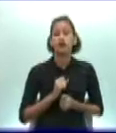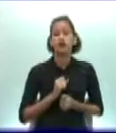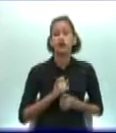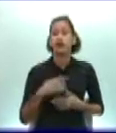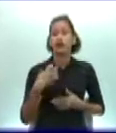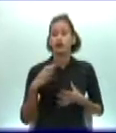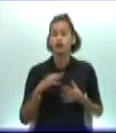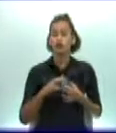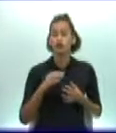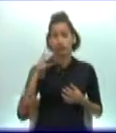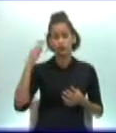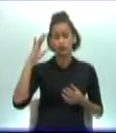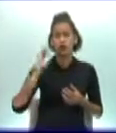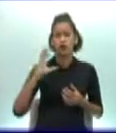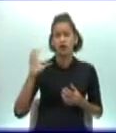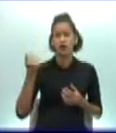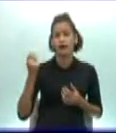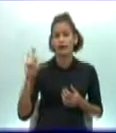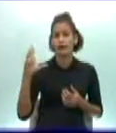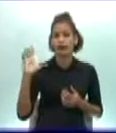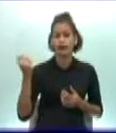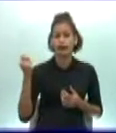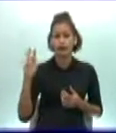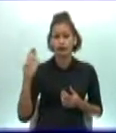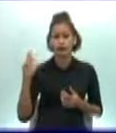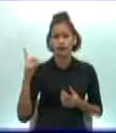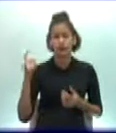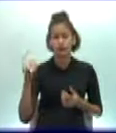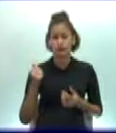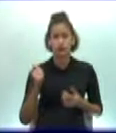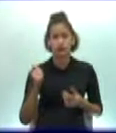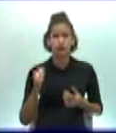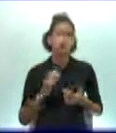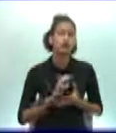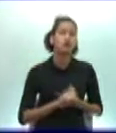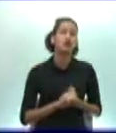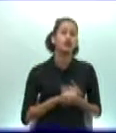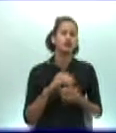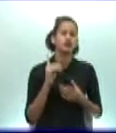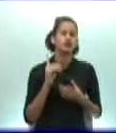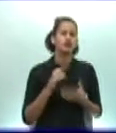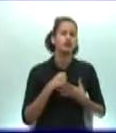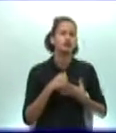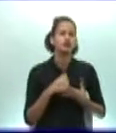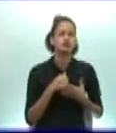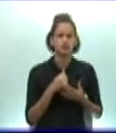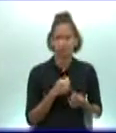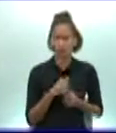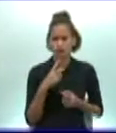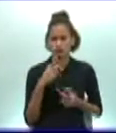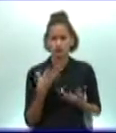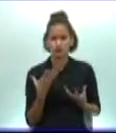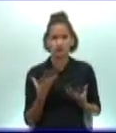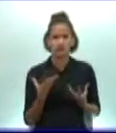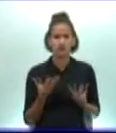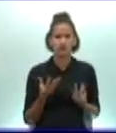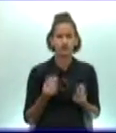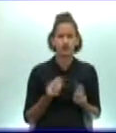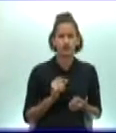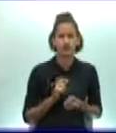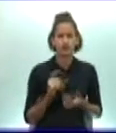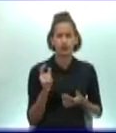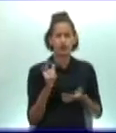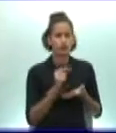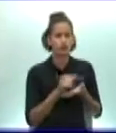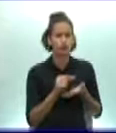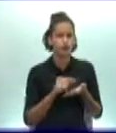cubana a localizar muchísimos accidentes geográficos o topónimos, como también ustedes pueden encontrar que se le